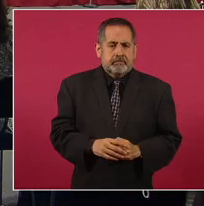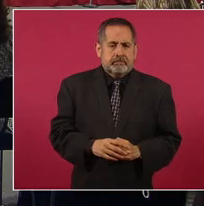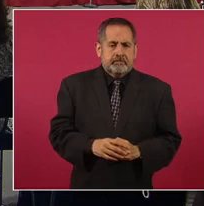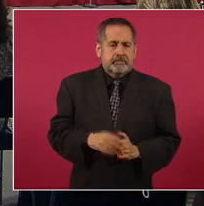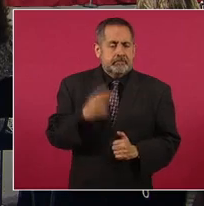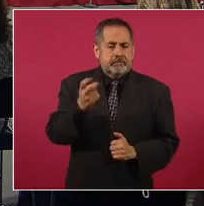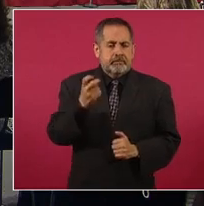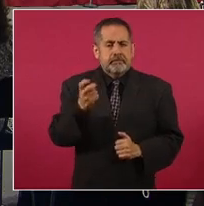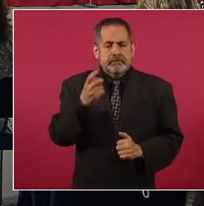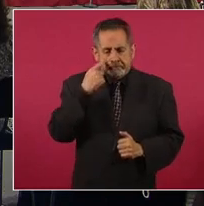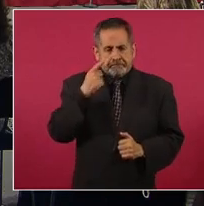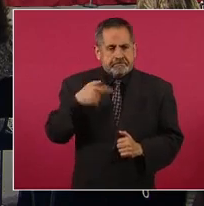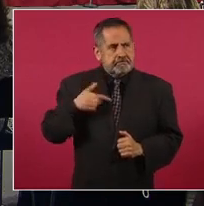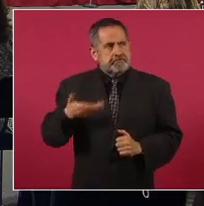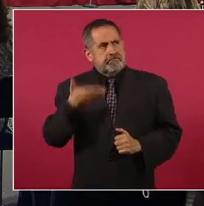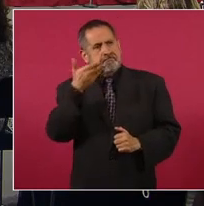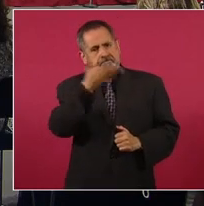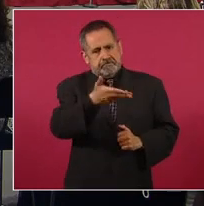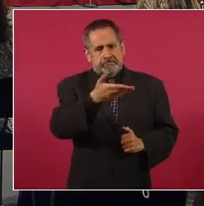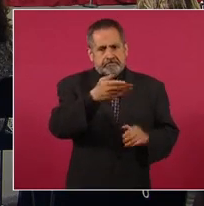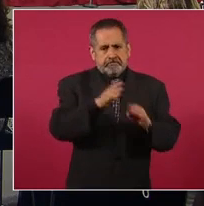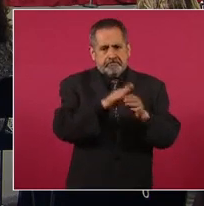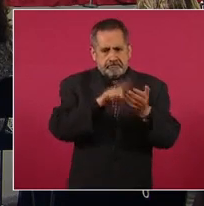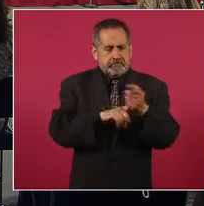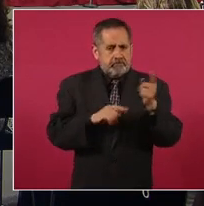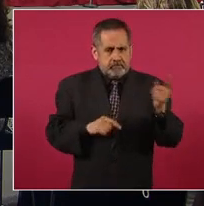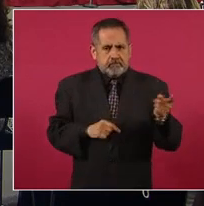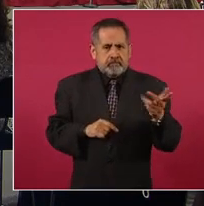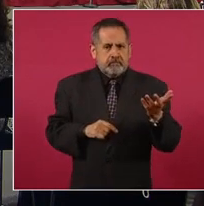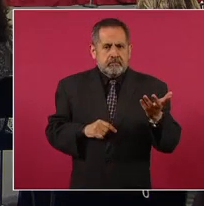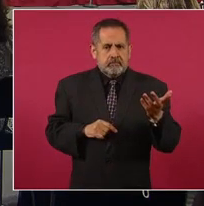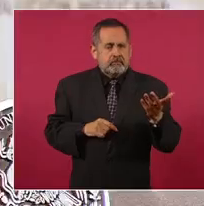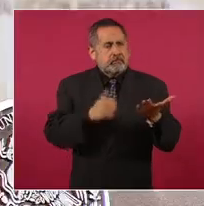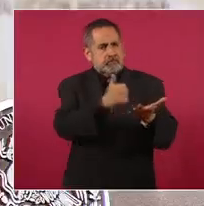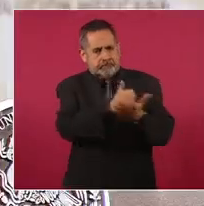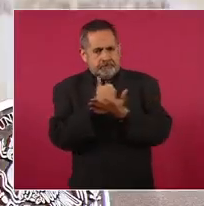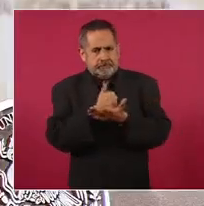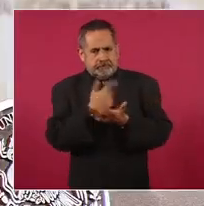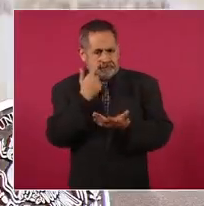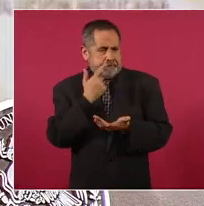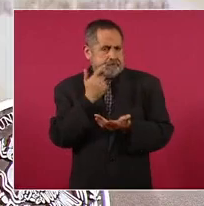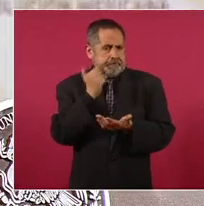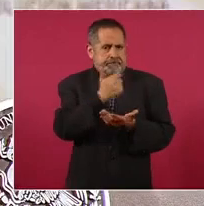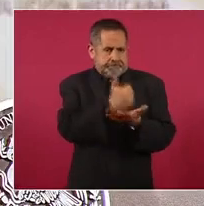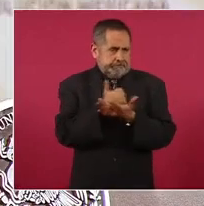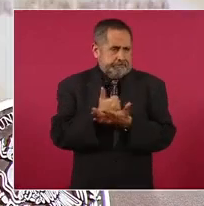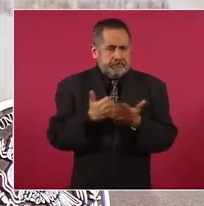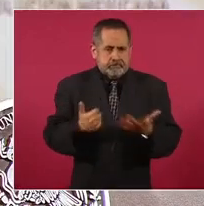Y por eso estamos pidiendo también que ayuden